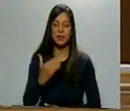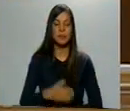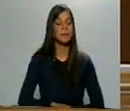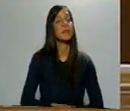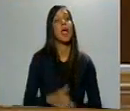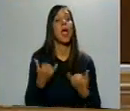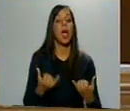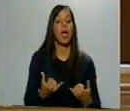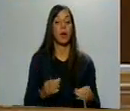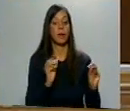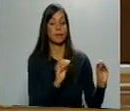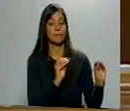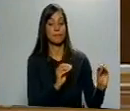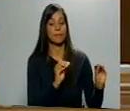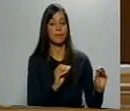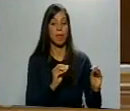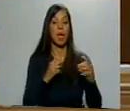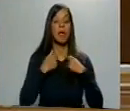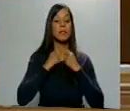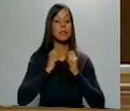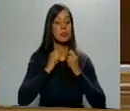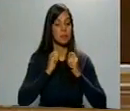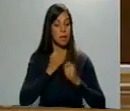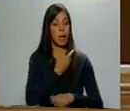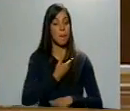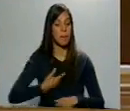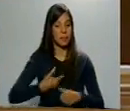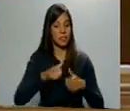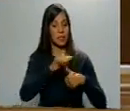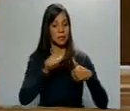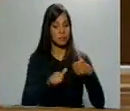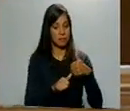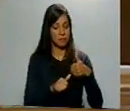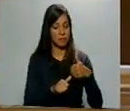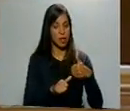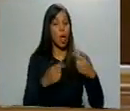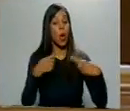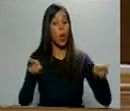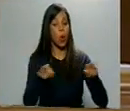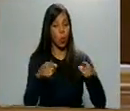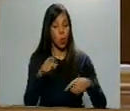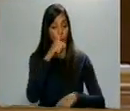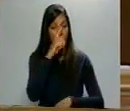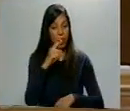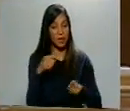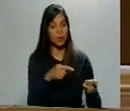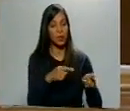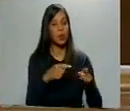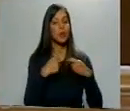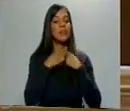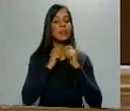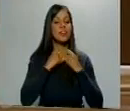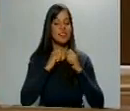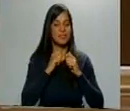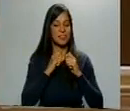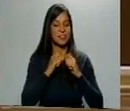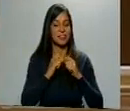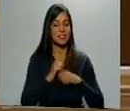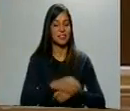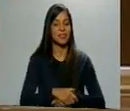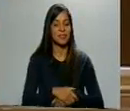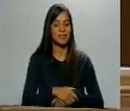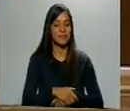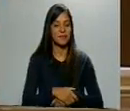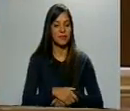primer vicepresidente de la Asamblea Constituyente y cumpleañero, dio el tubazo Camacho, el constituyente